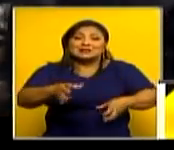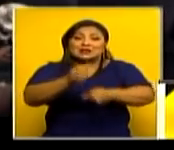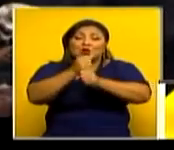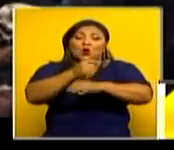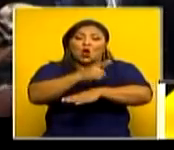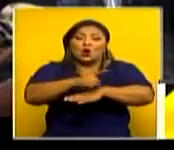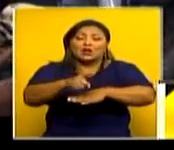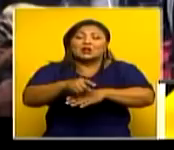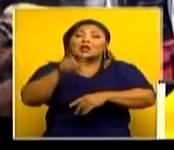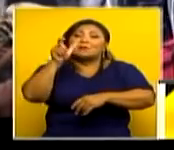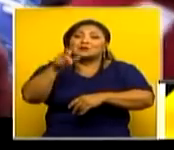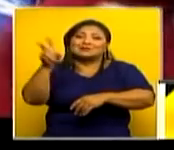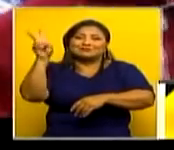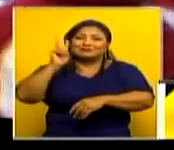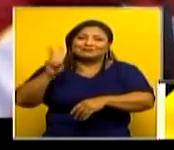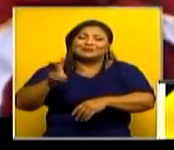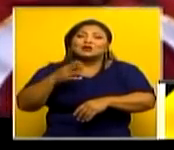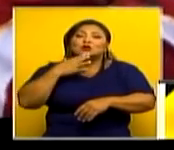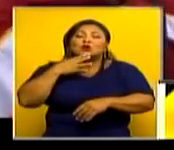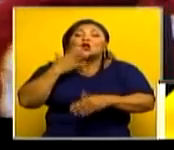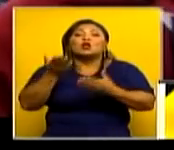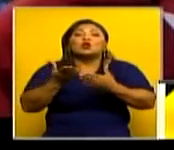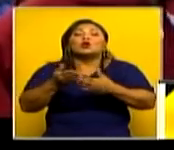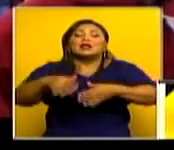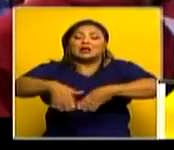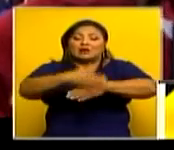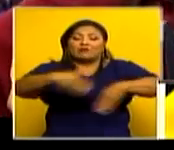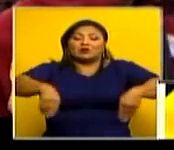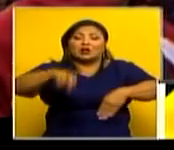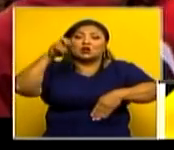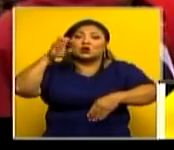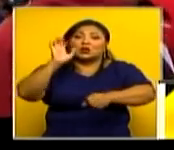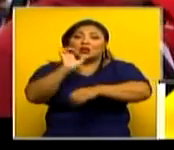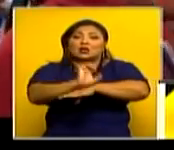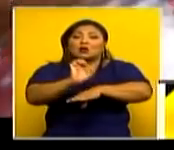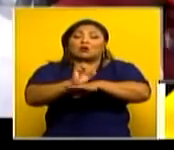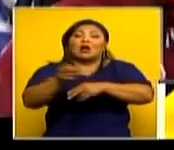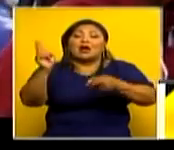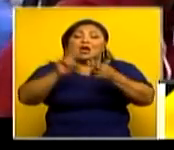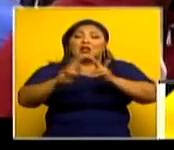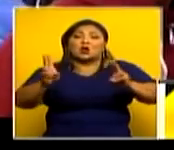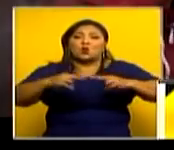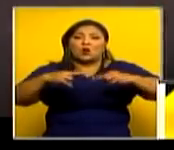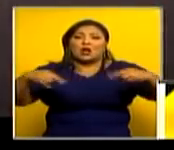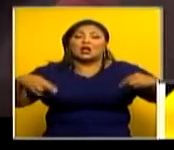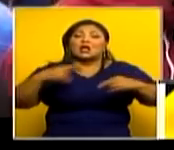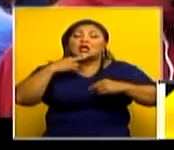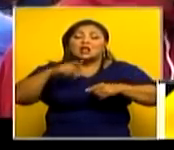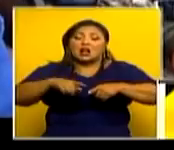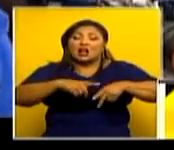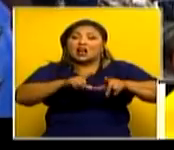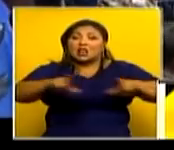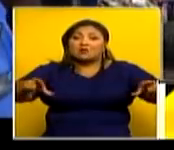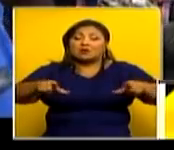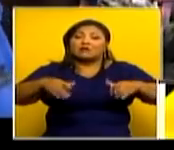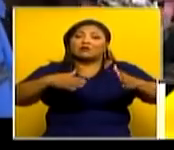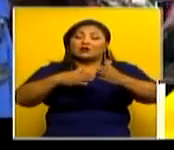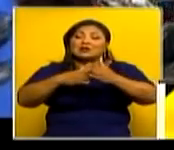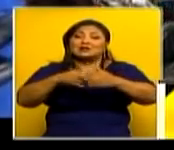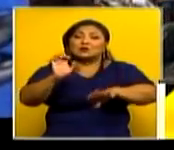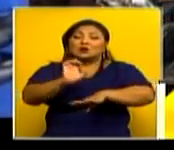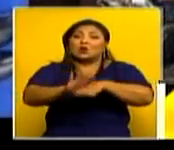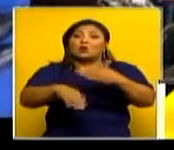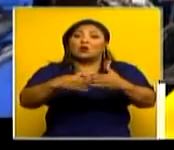de ciudadanos venezolanos que se encuentren en la frontera norte de Ecuador hacia Huaquillas, límite fronterizo con Perú. La medida